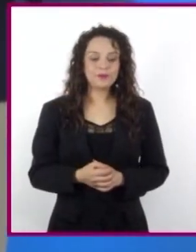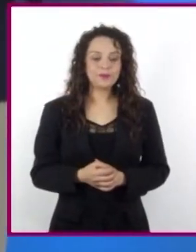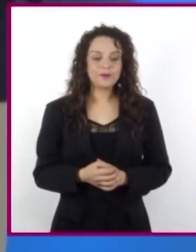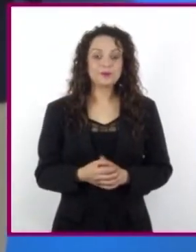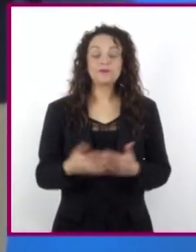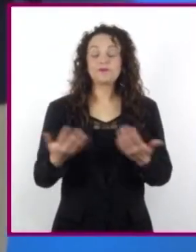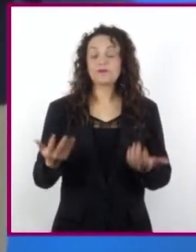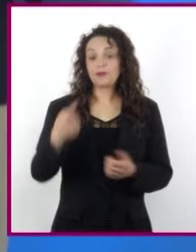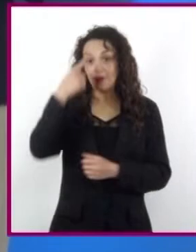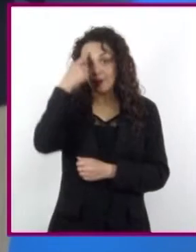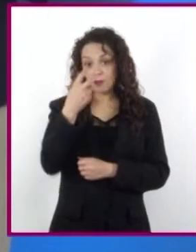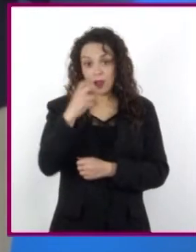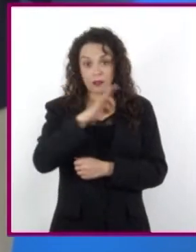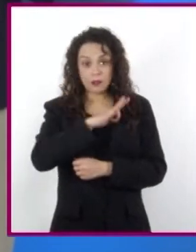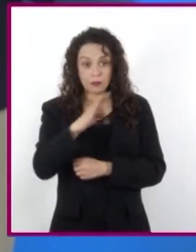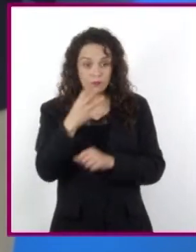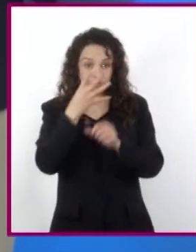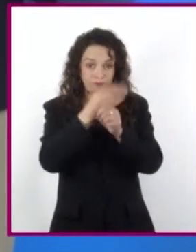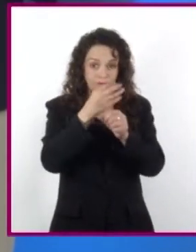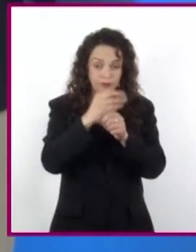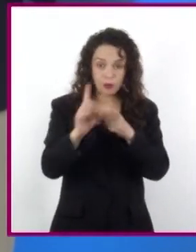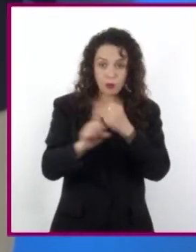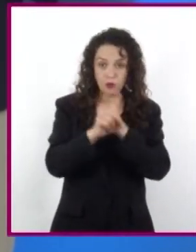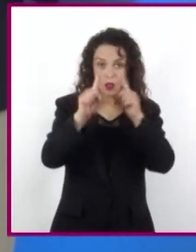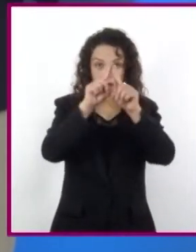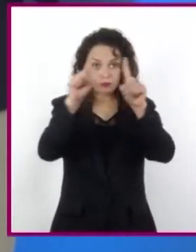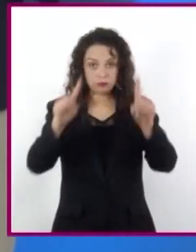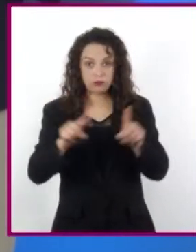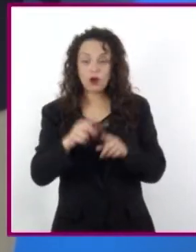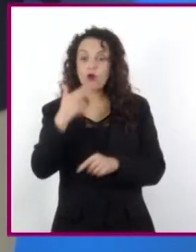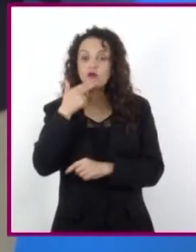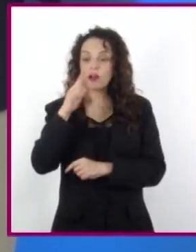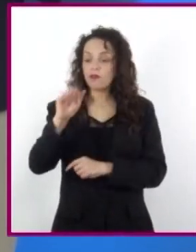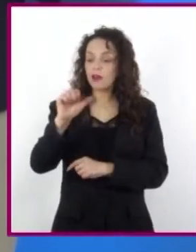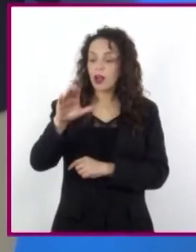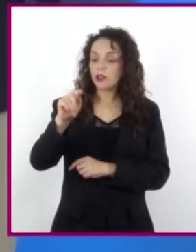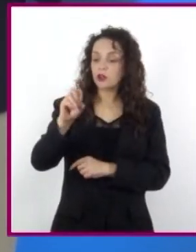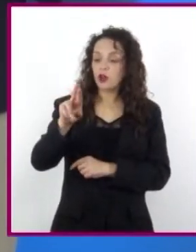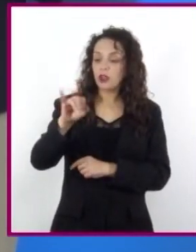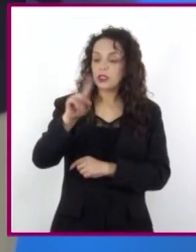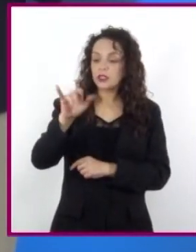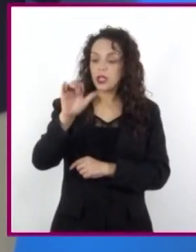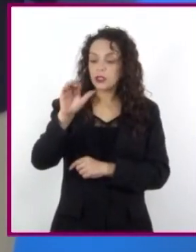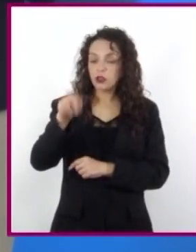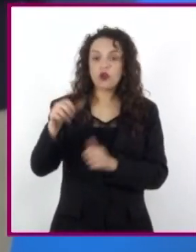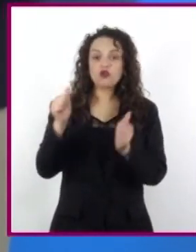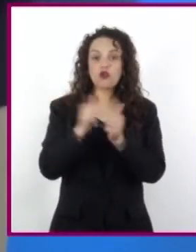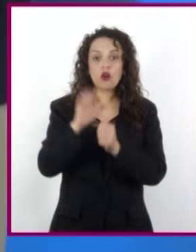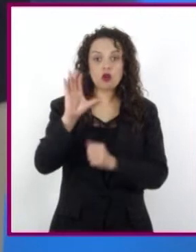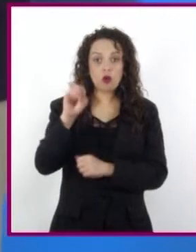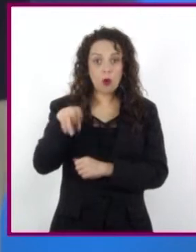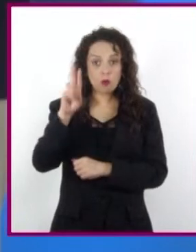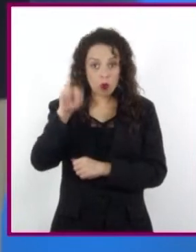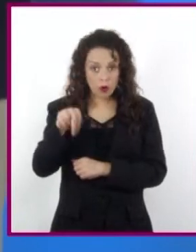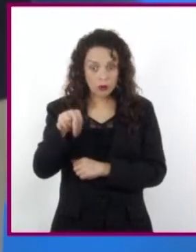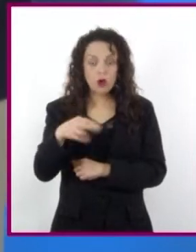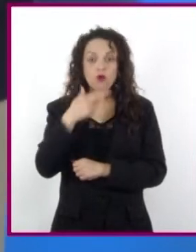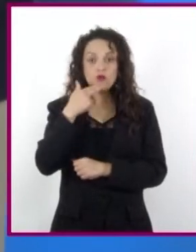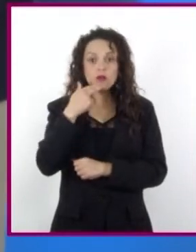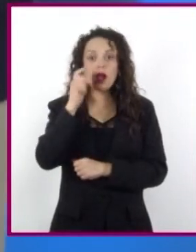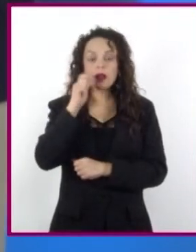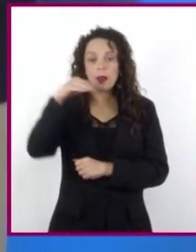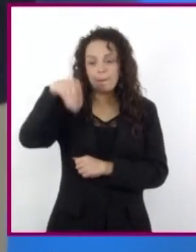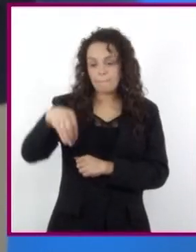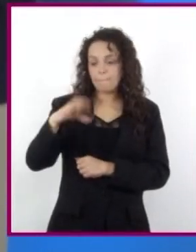Para resolver problemas cuadráticos usando factorización por medio de factor común, utilizaremos el máximo